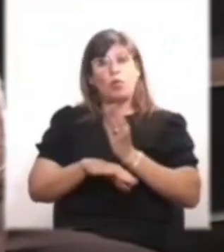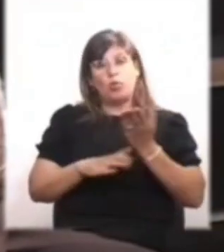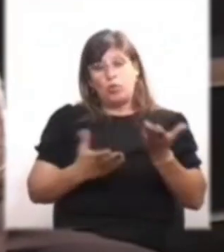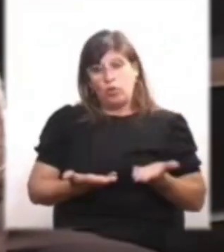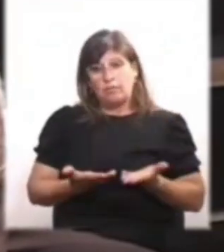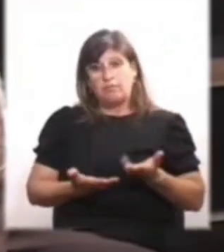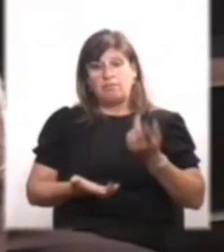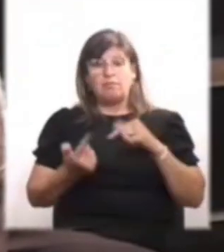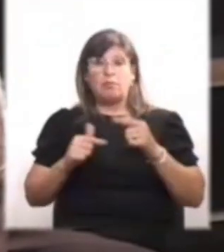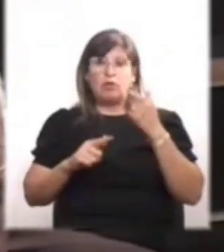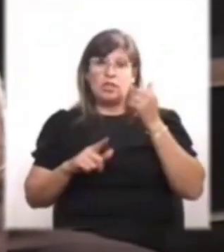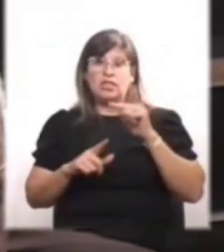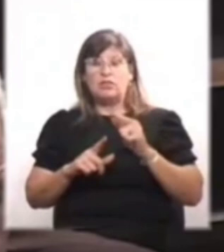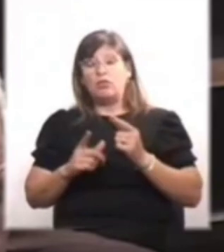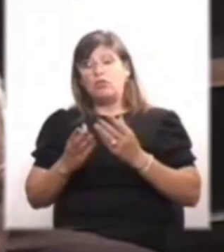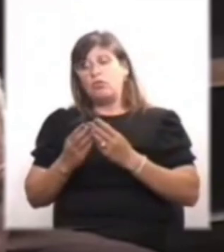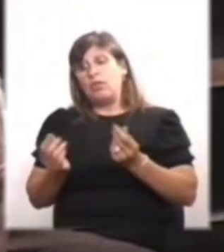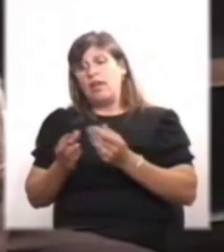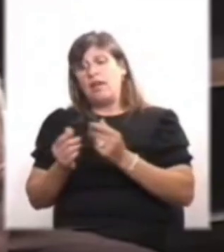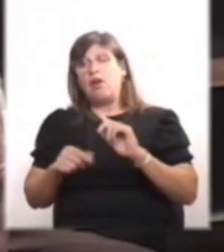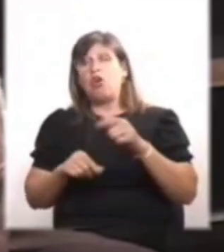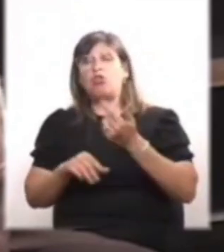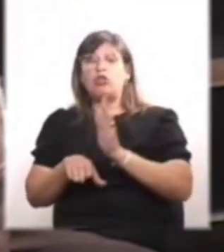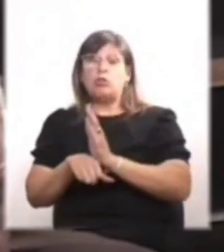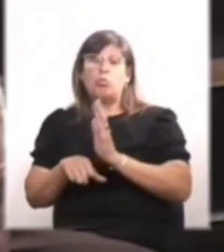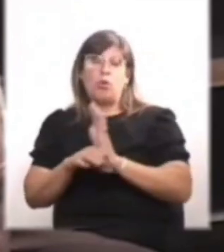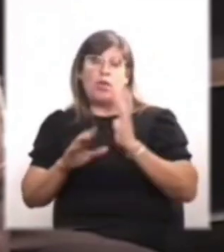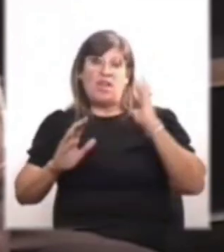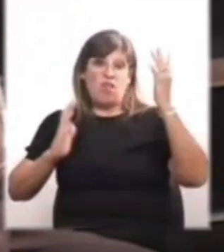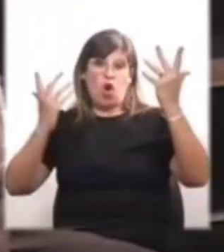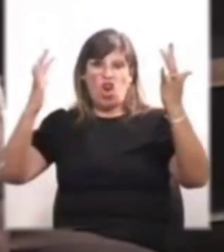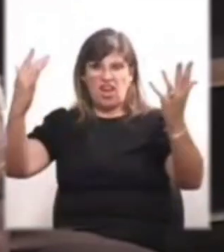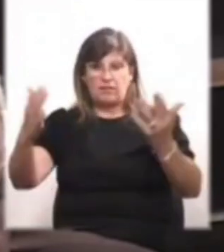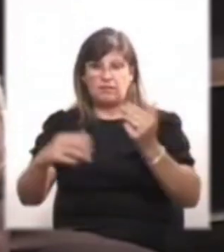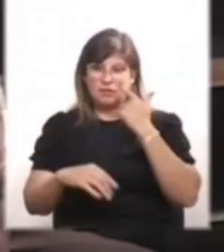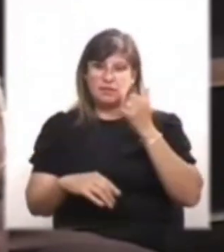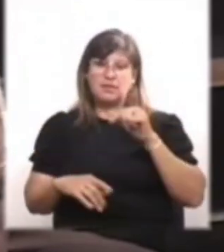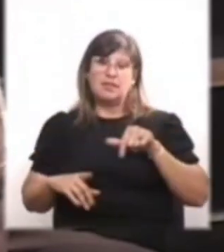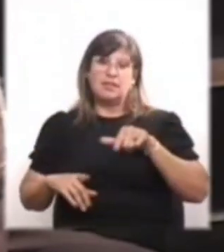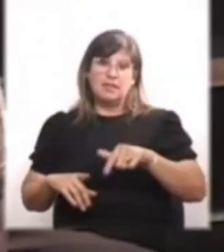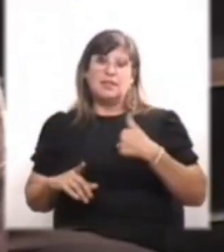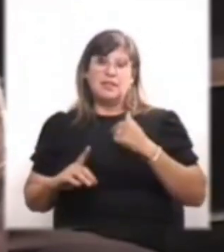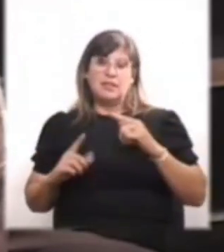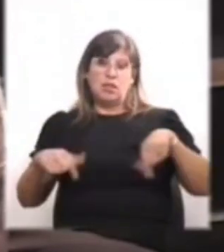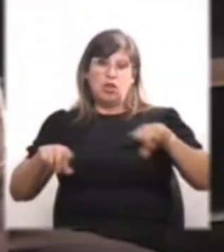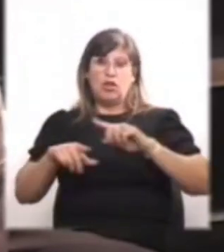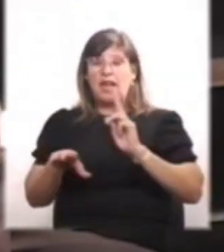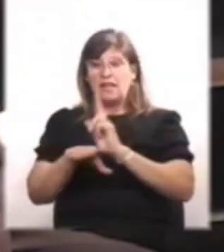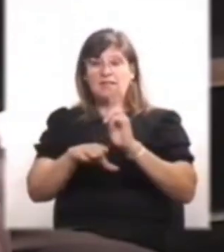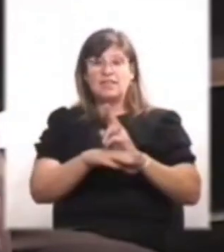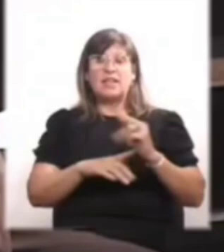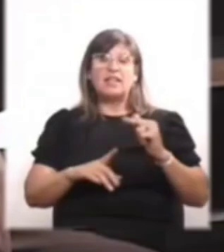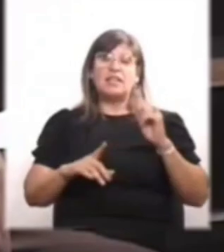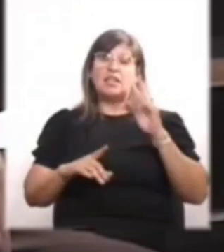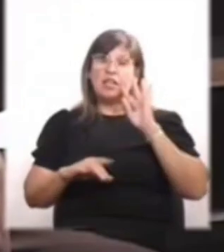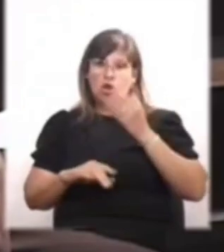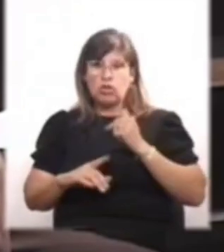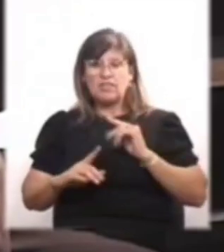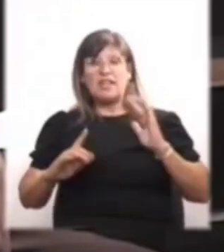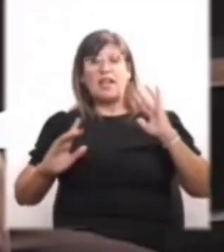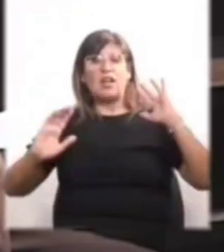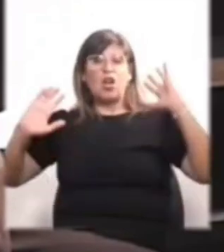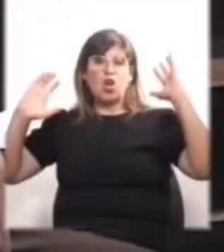y por eso desaparecen los otros tipos de bosques. Quienes han recorrido el país reconocerán los bosques de arenales,